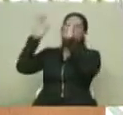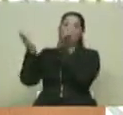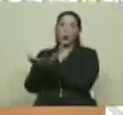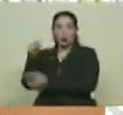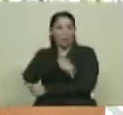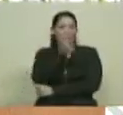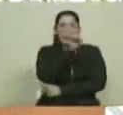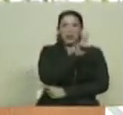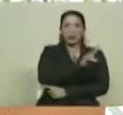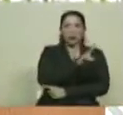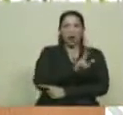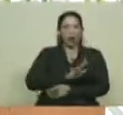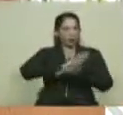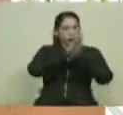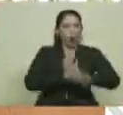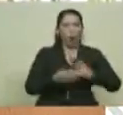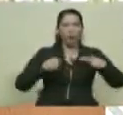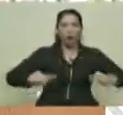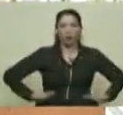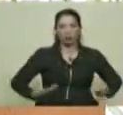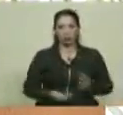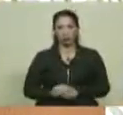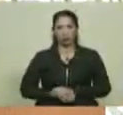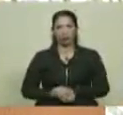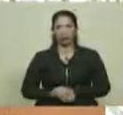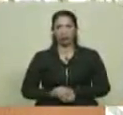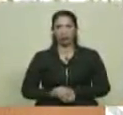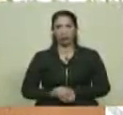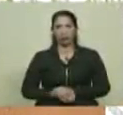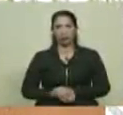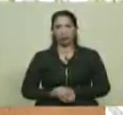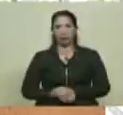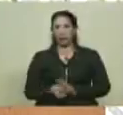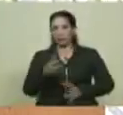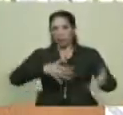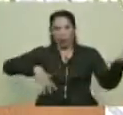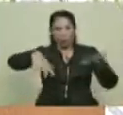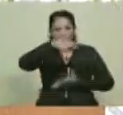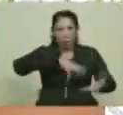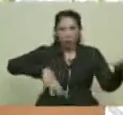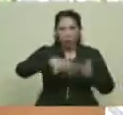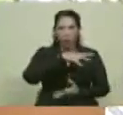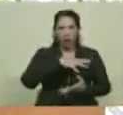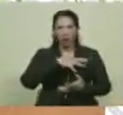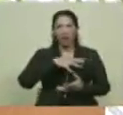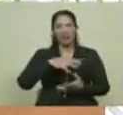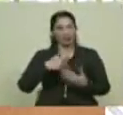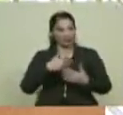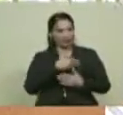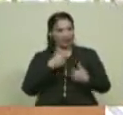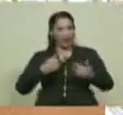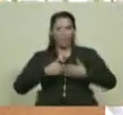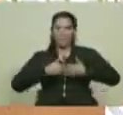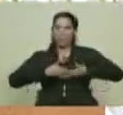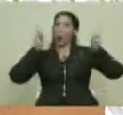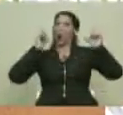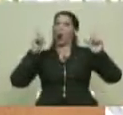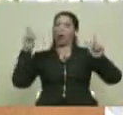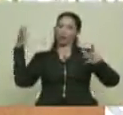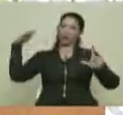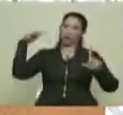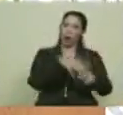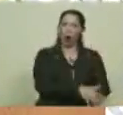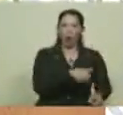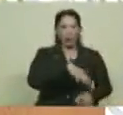un desastre humanitario que configure una situación que permita la invasión de Venezuela. Ahora, ¿qué hacemos